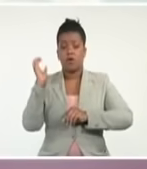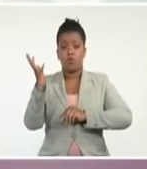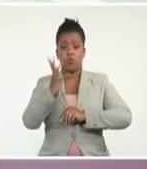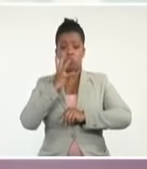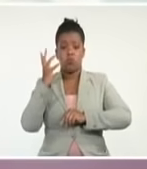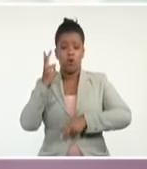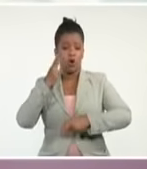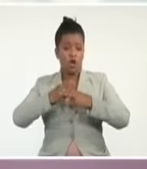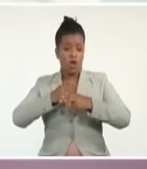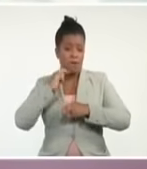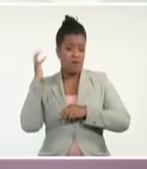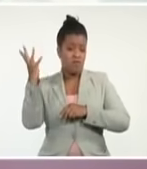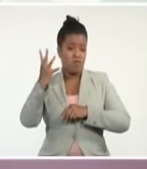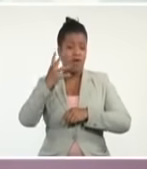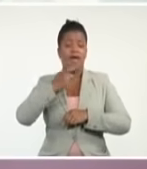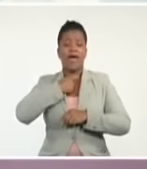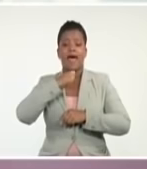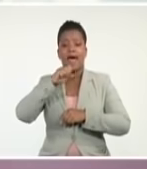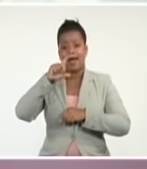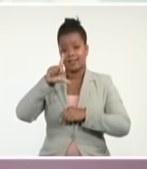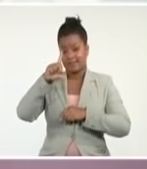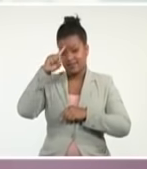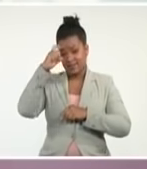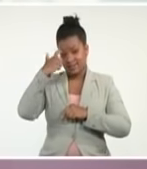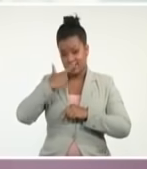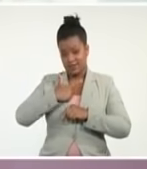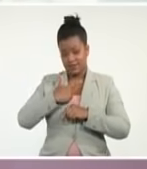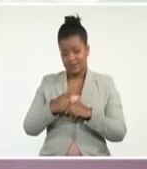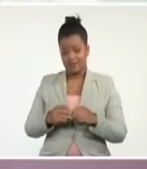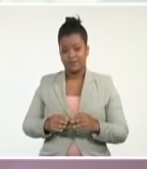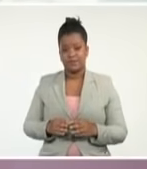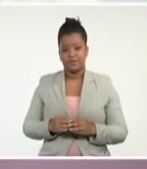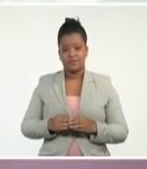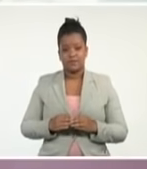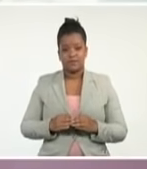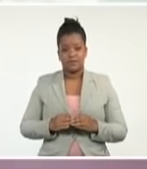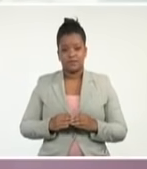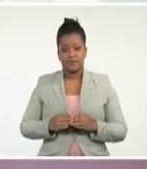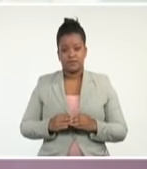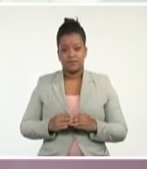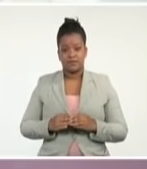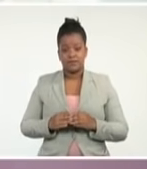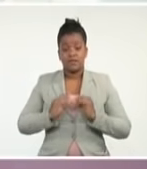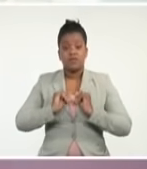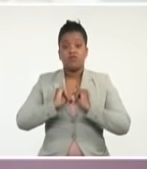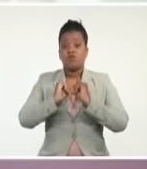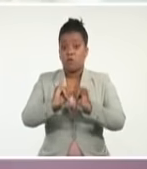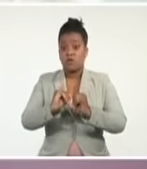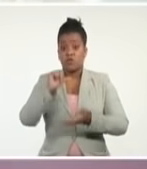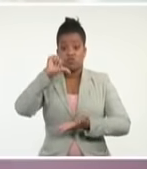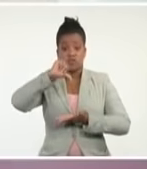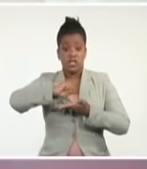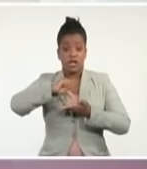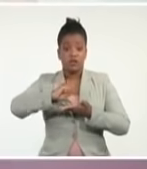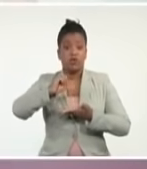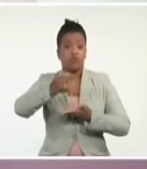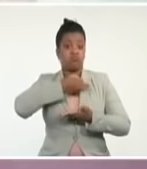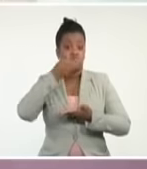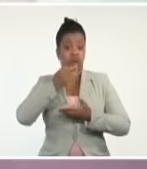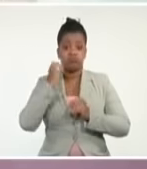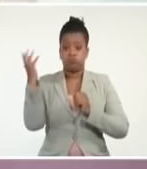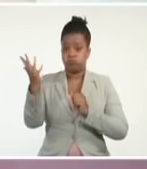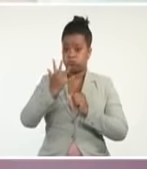Elsa, fechada el 5 de julio del 2021 a las 11 horas. De acuerdo con las informaciones del Centro de Pronósticos del Instituto